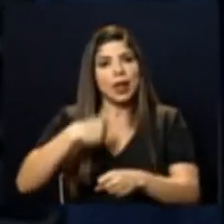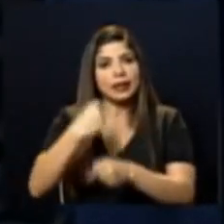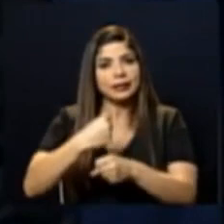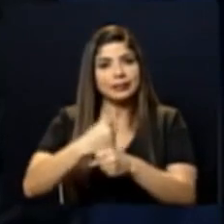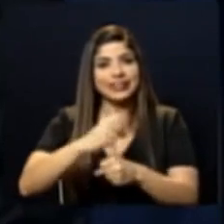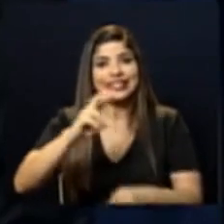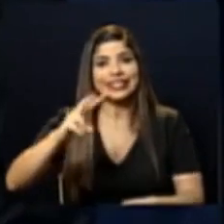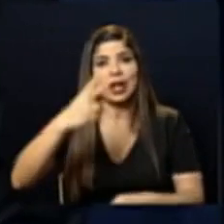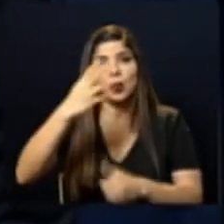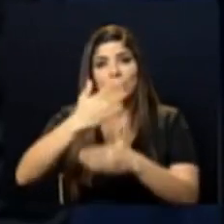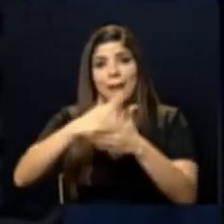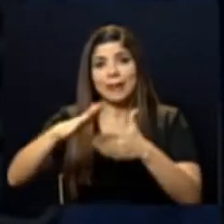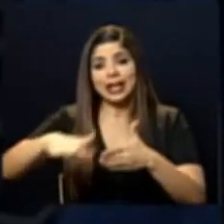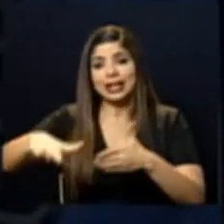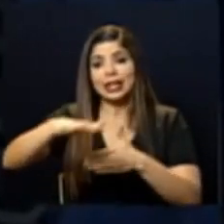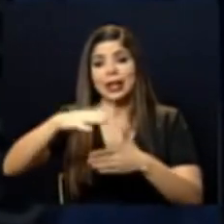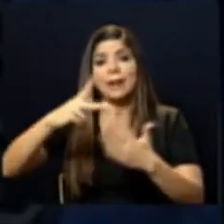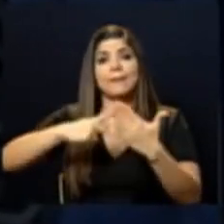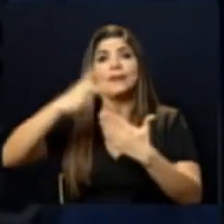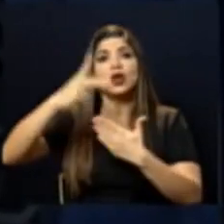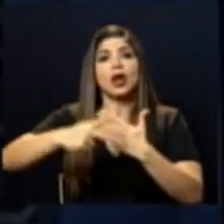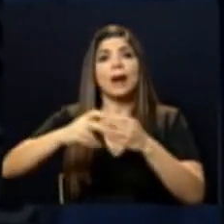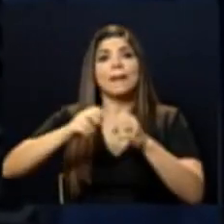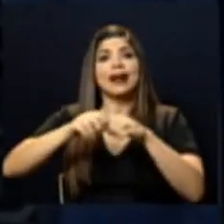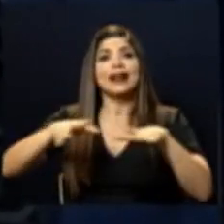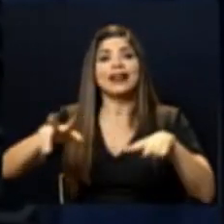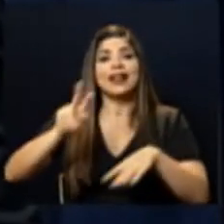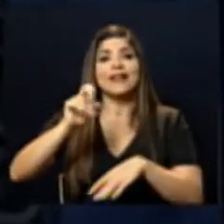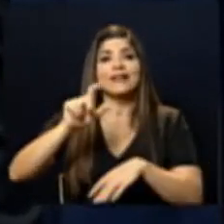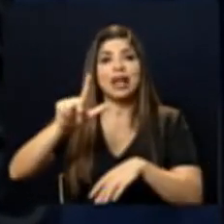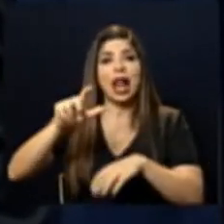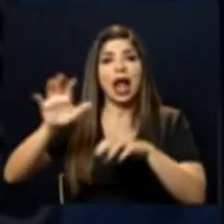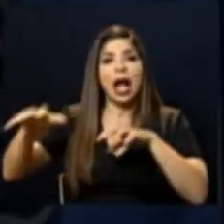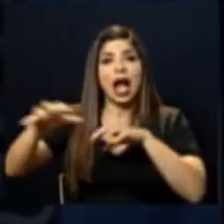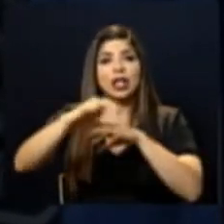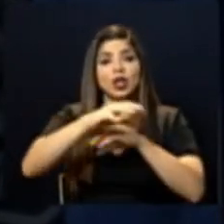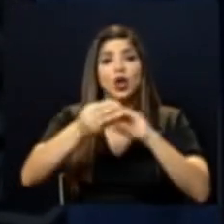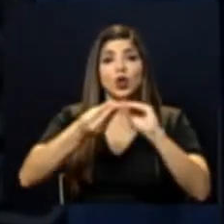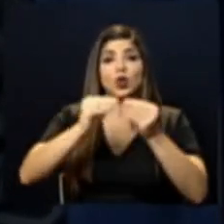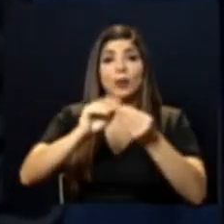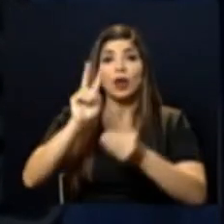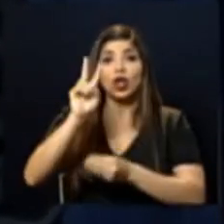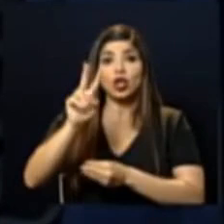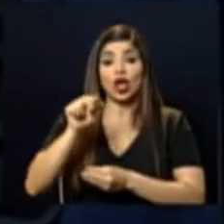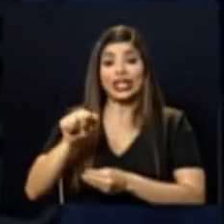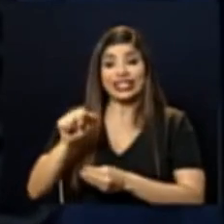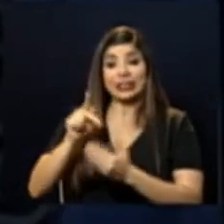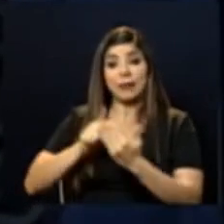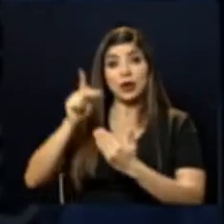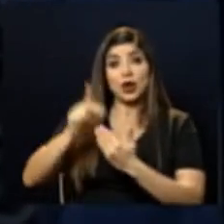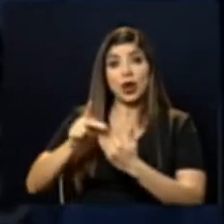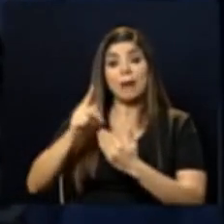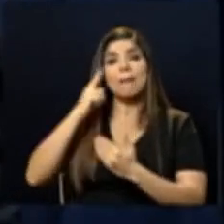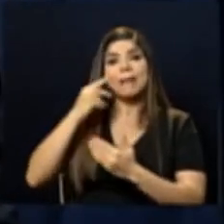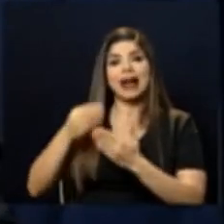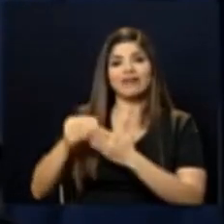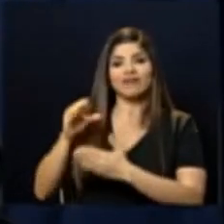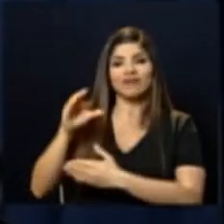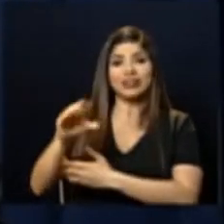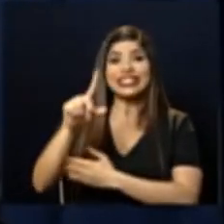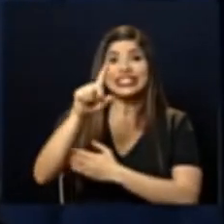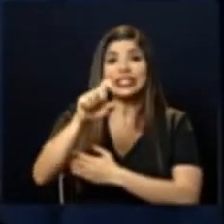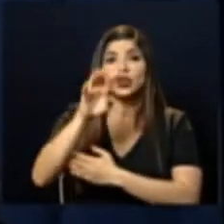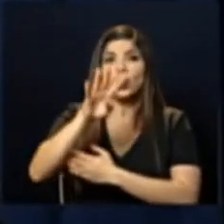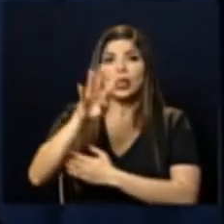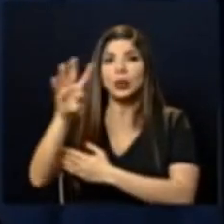del segundo tracto del programa de Red Vial Cantonal 2, un programa que aplicará una inversión de 144